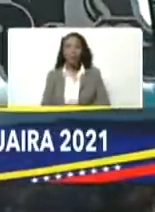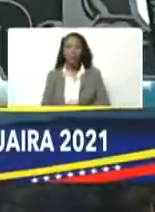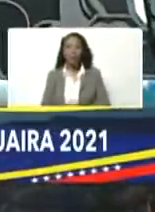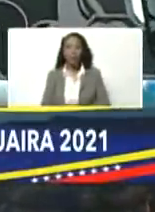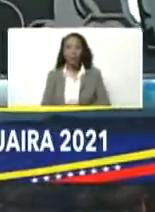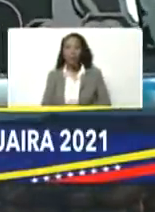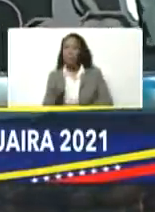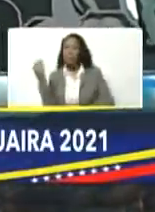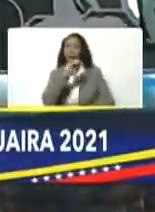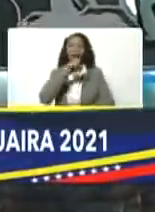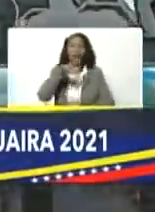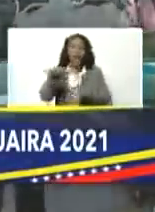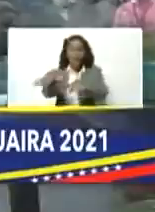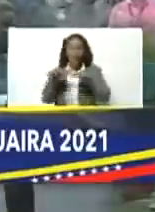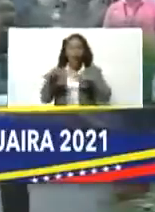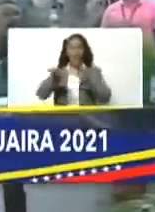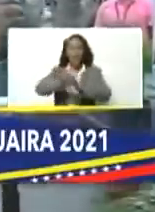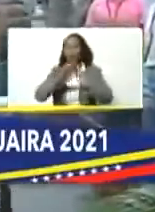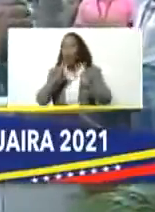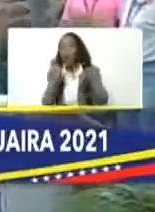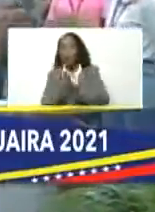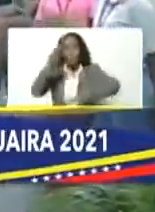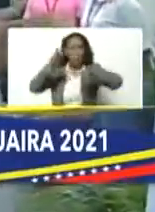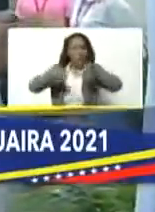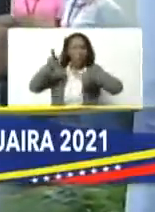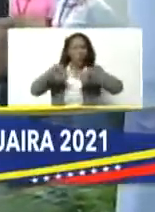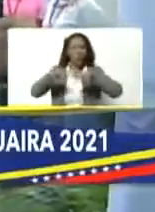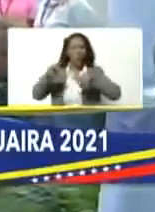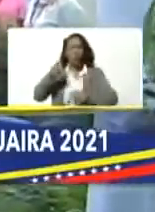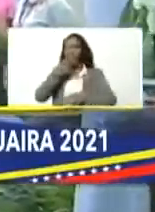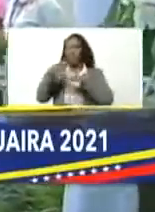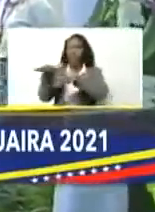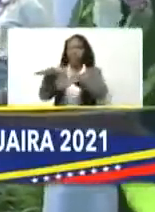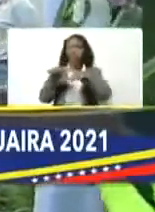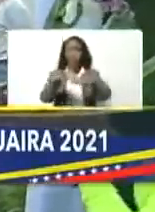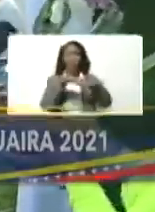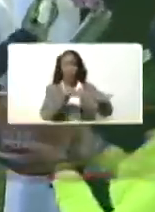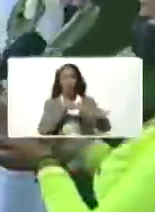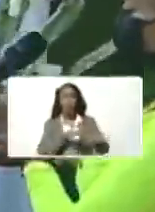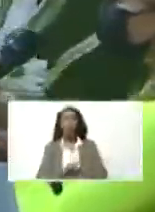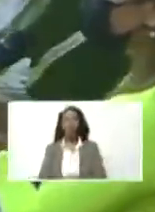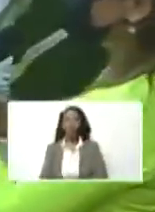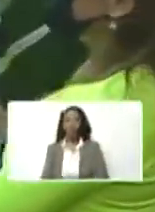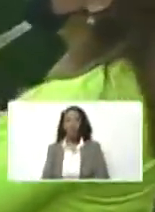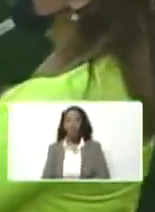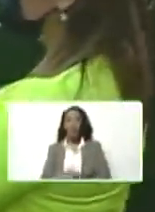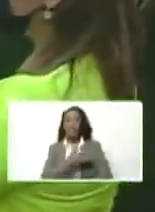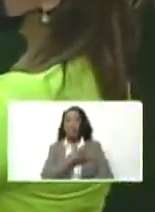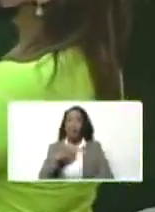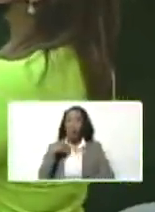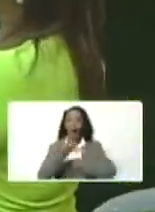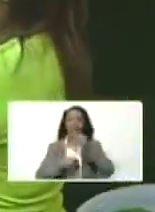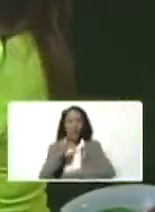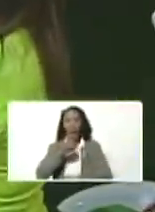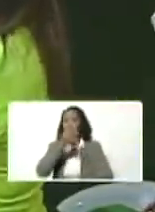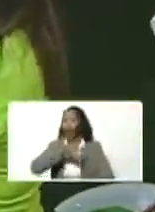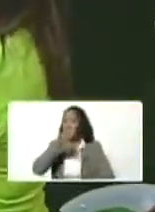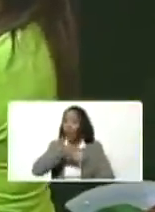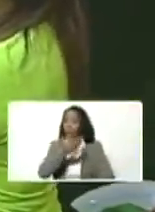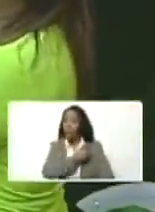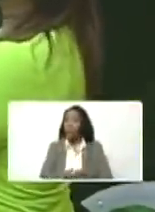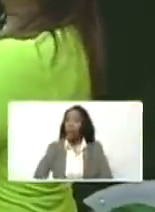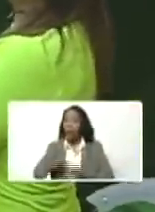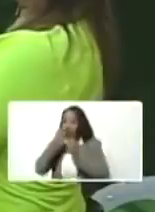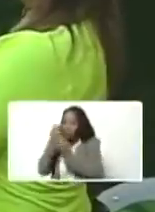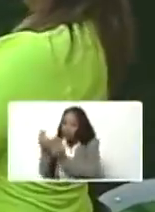El más hermoso del mundo, una exposición de orquídeas hermosísima. ¿Mista orquídea? Queremos obsequiarle. Buenas tardes, presidente.